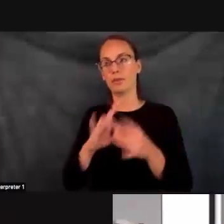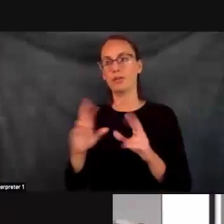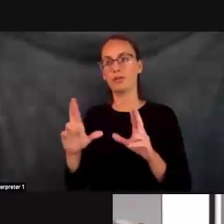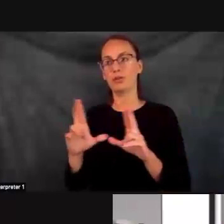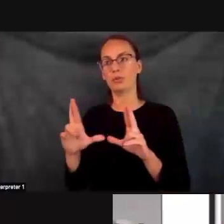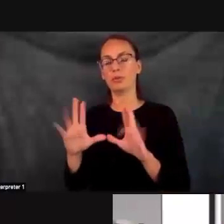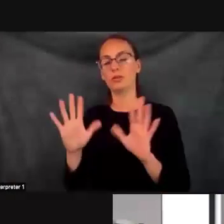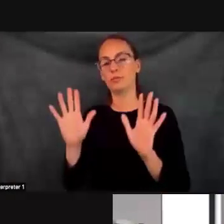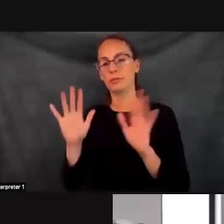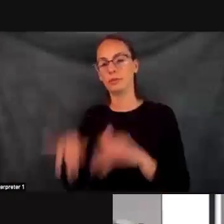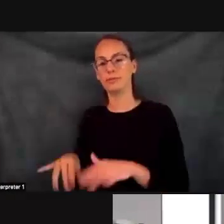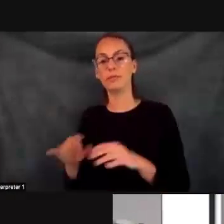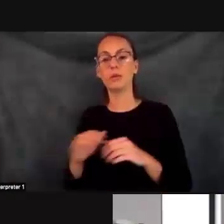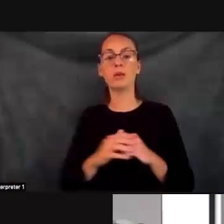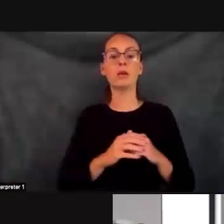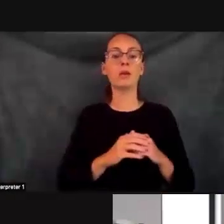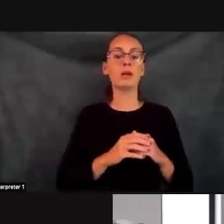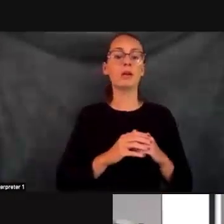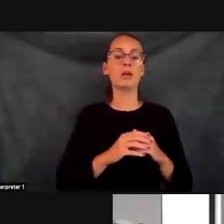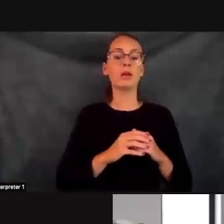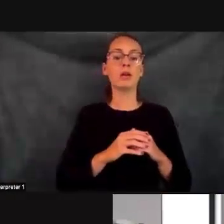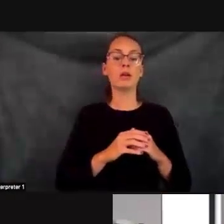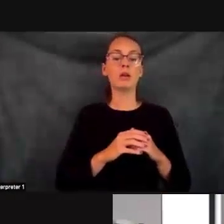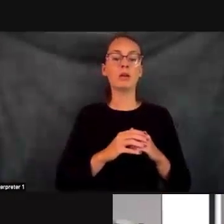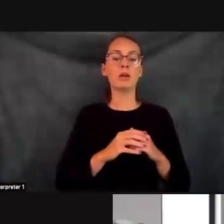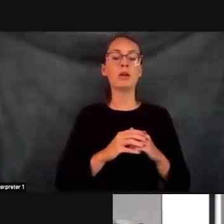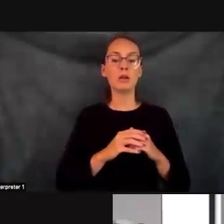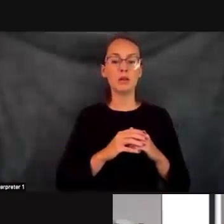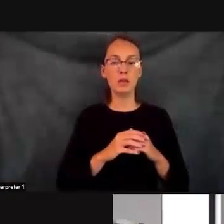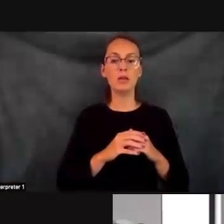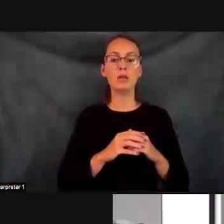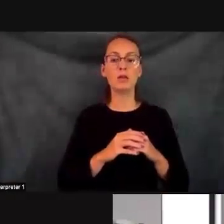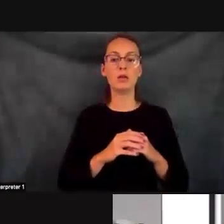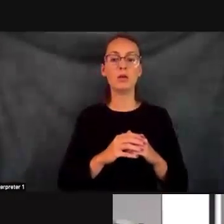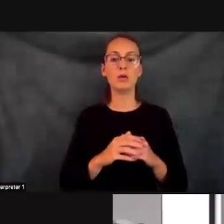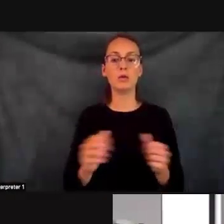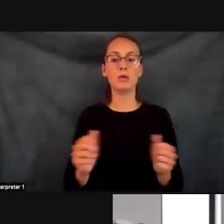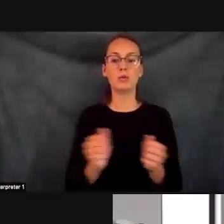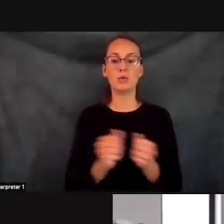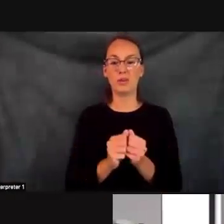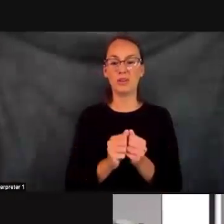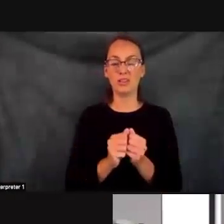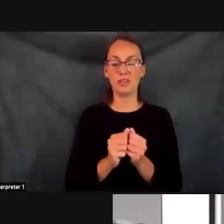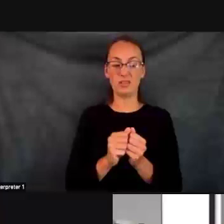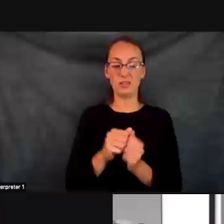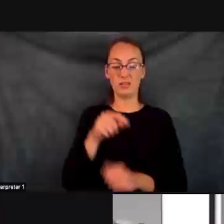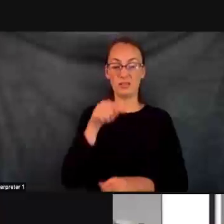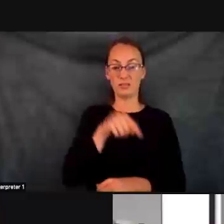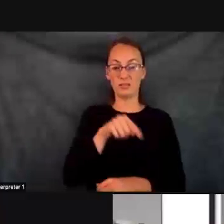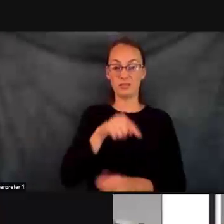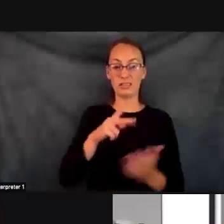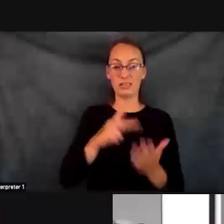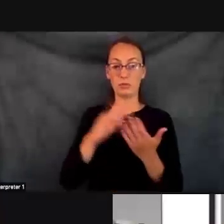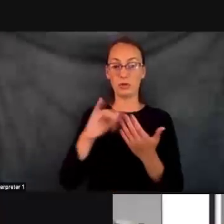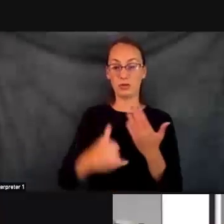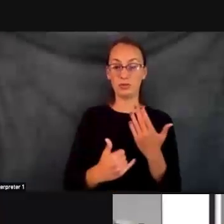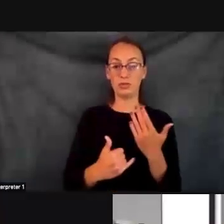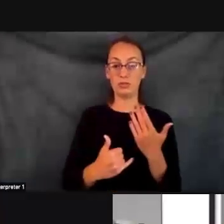son signatarios a un contrato de negociación colectiva.